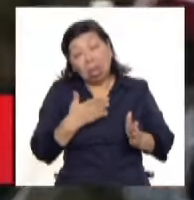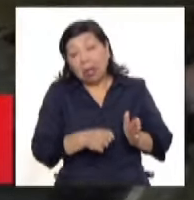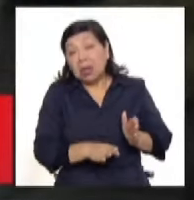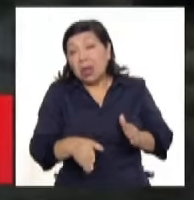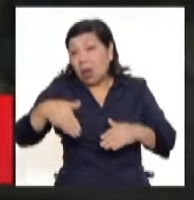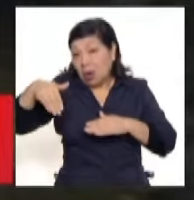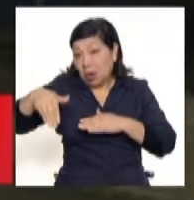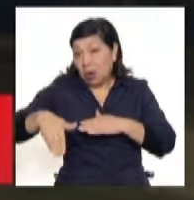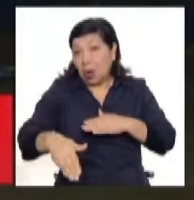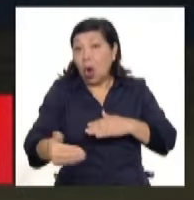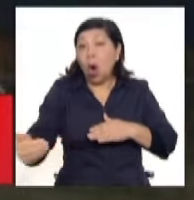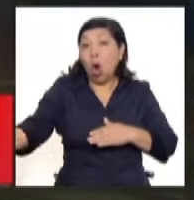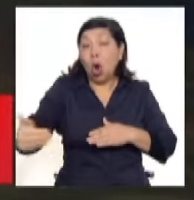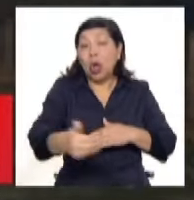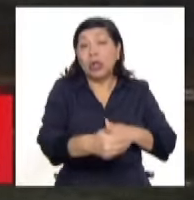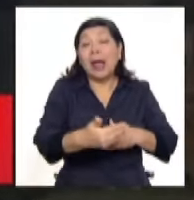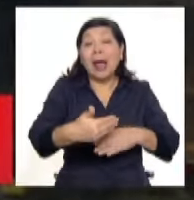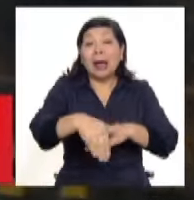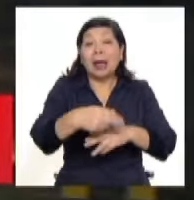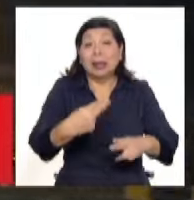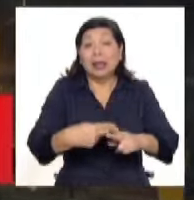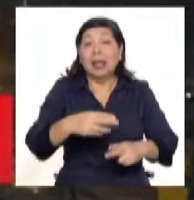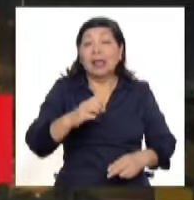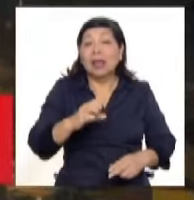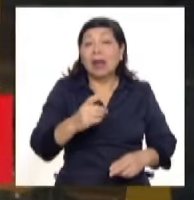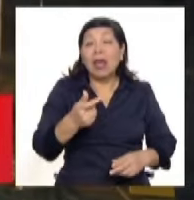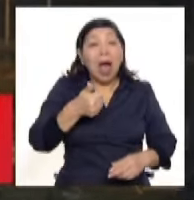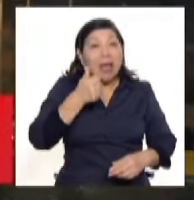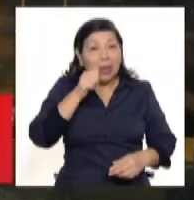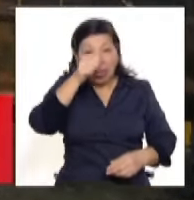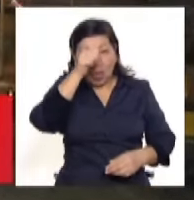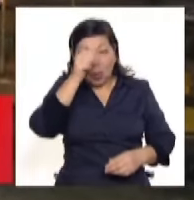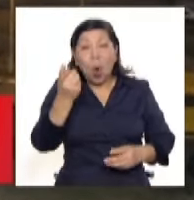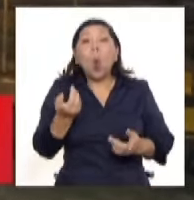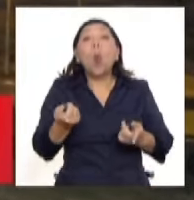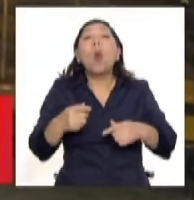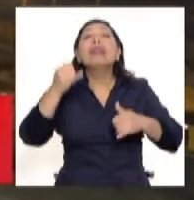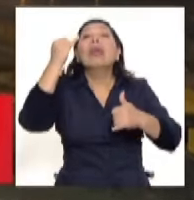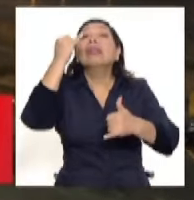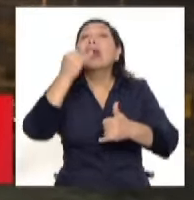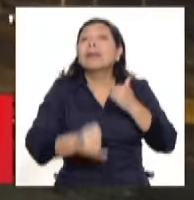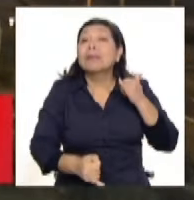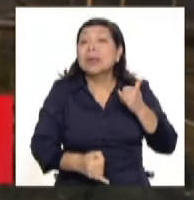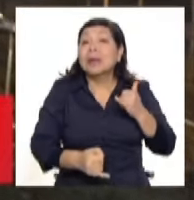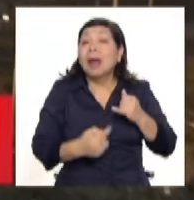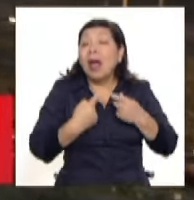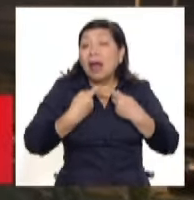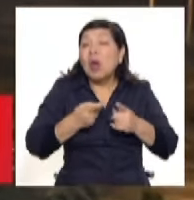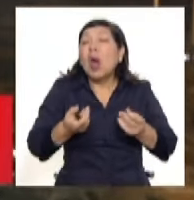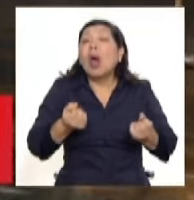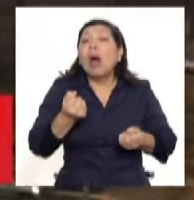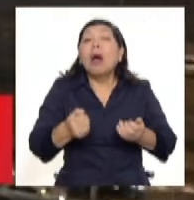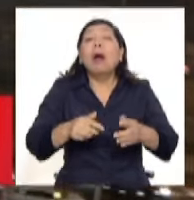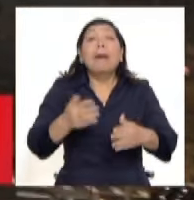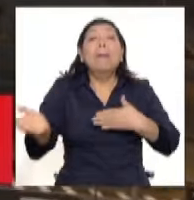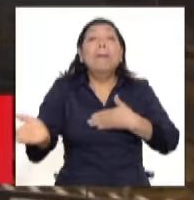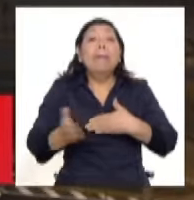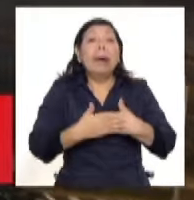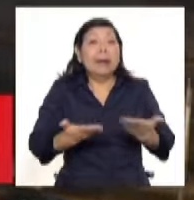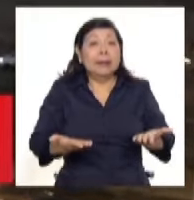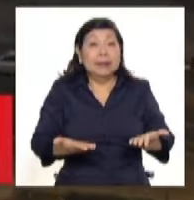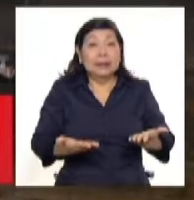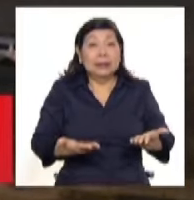la bajada Escardó. Doctor, ahora estas restricciones se han iniciado ayer domingo. ¿Hasta cuándo van a ser, por favor, para compartir esa información con los conductores? Y también